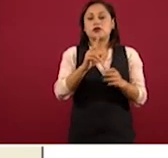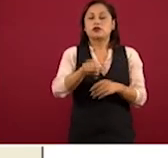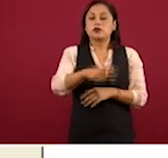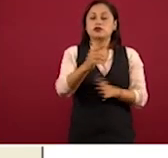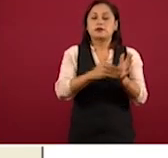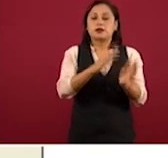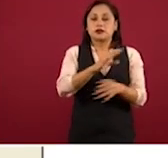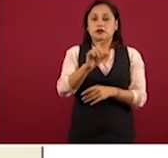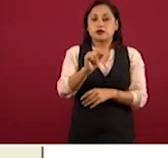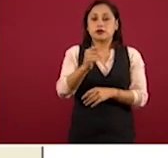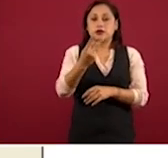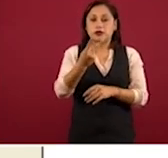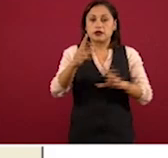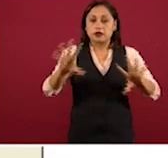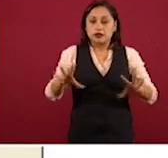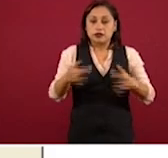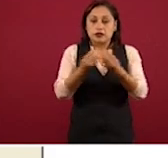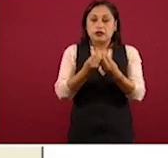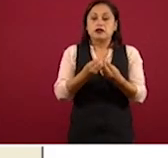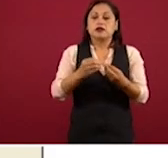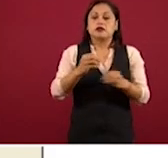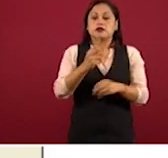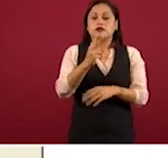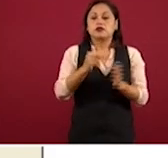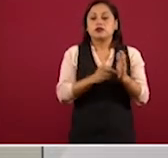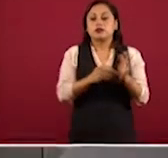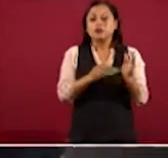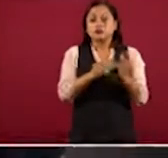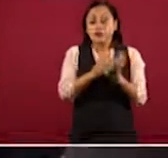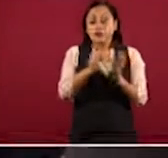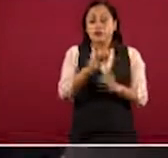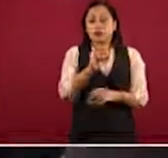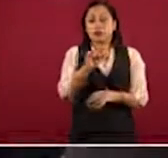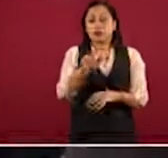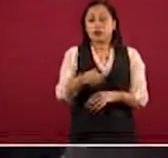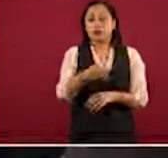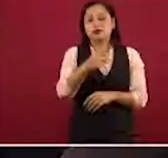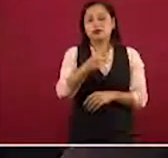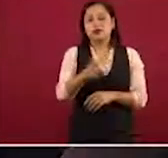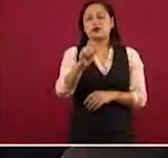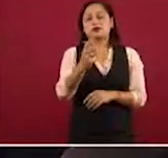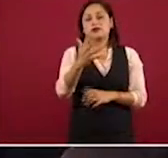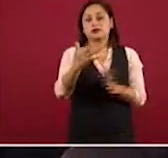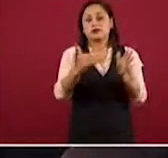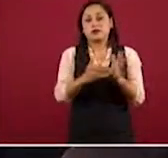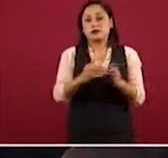2,012,573 armas. Y las recuperadas, que es el dato que dio,